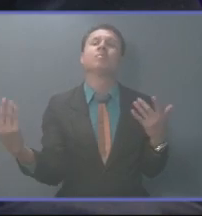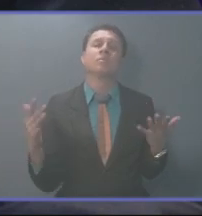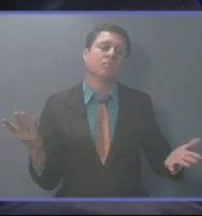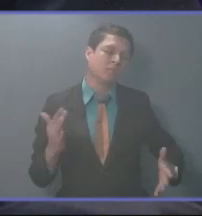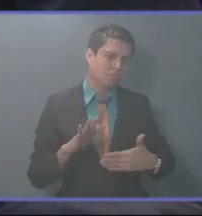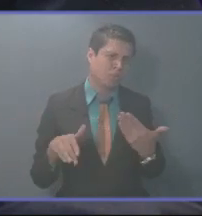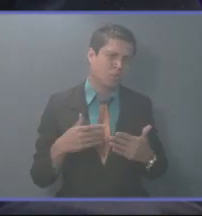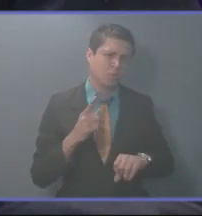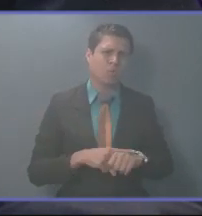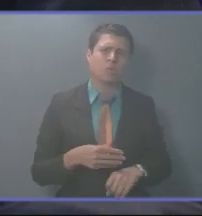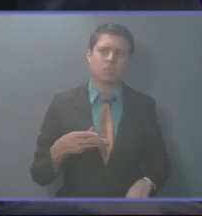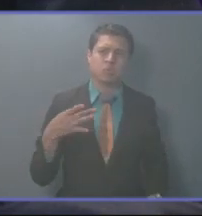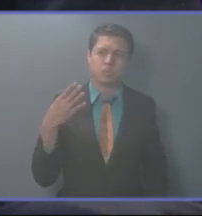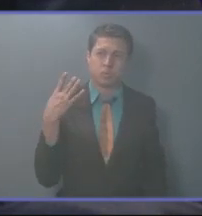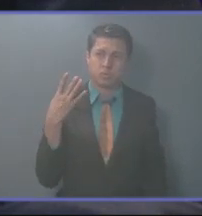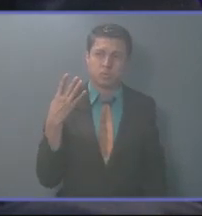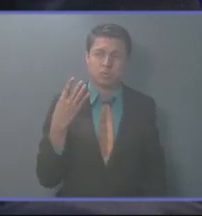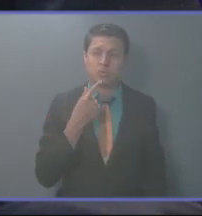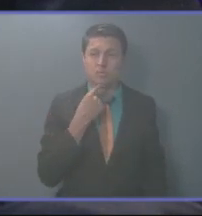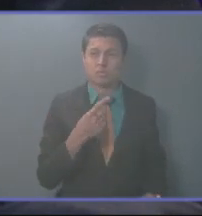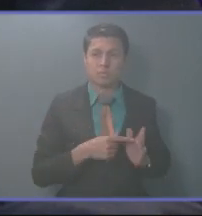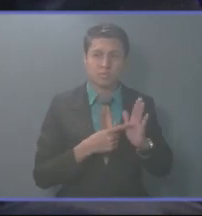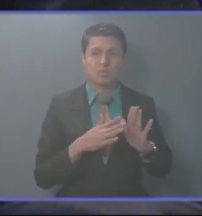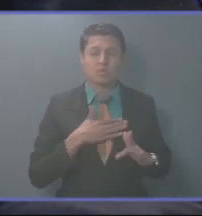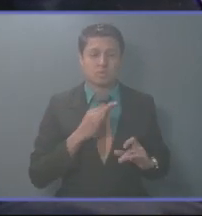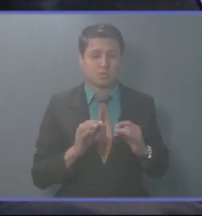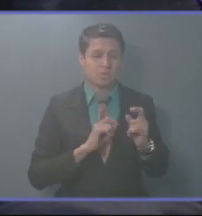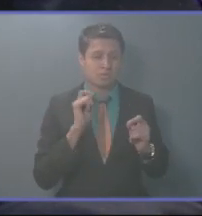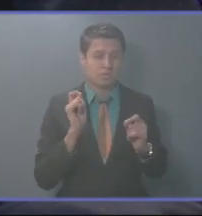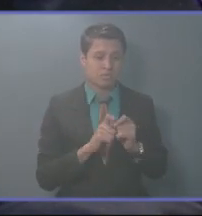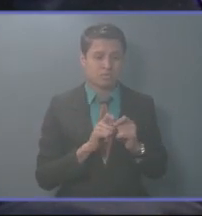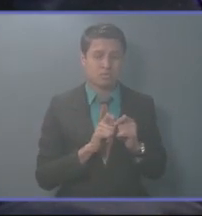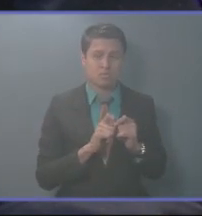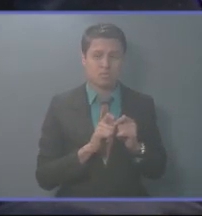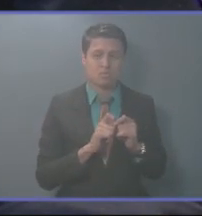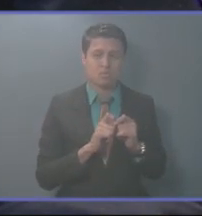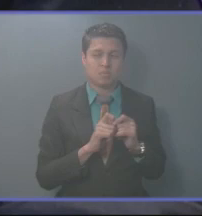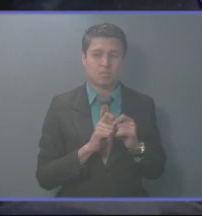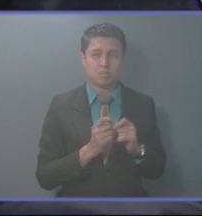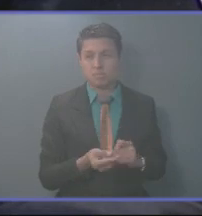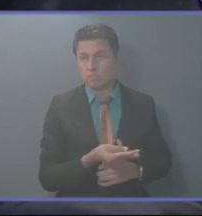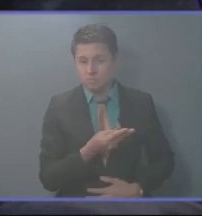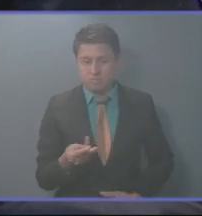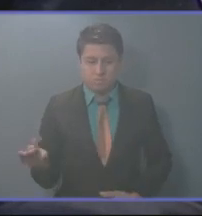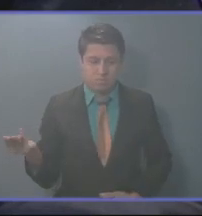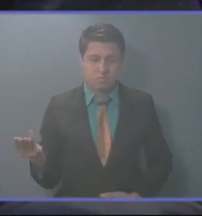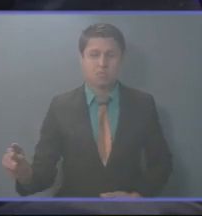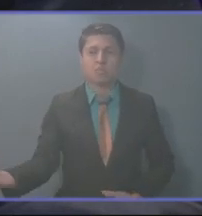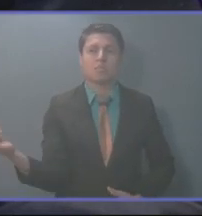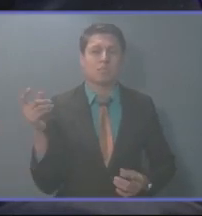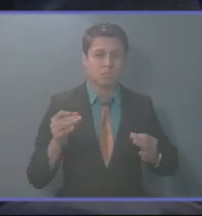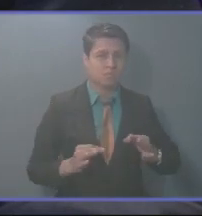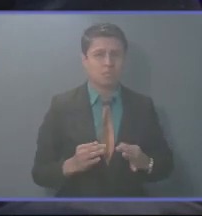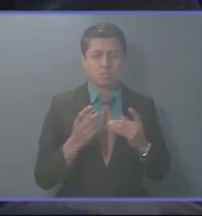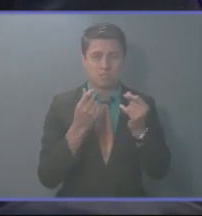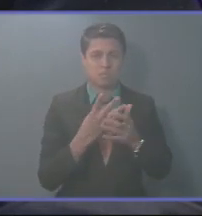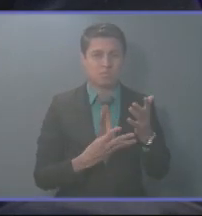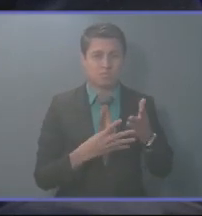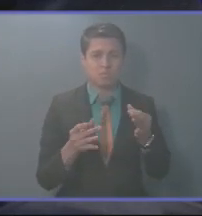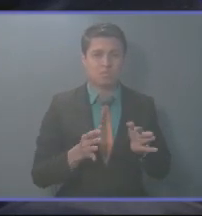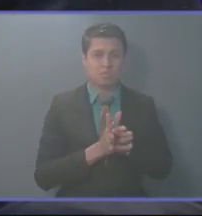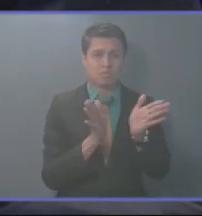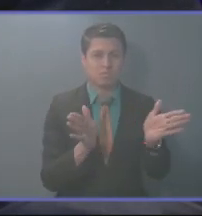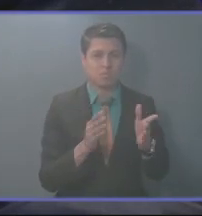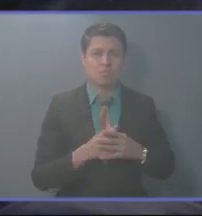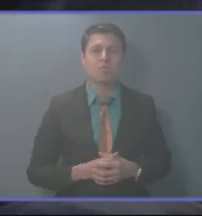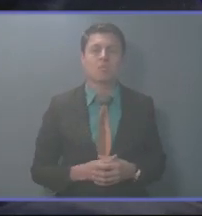todos los recursos legales existentes, tendrán efecto de cosa juzgada material como presupuesto de la seguridad jurídica.